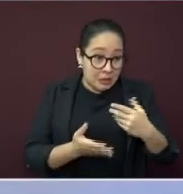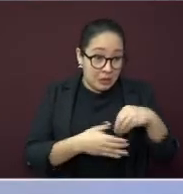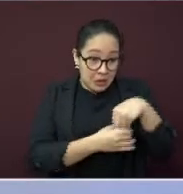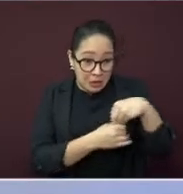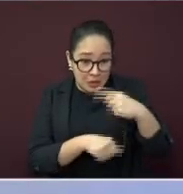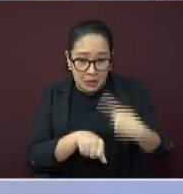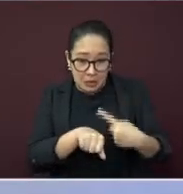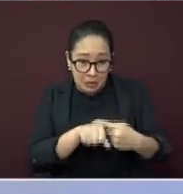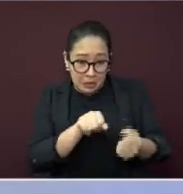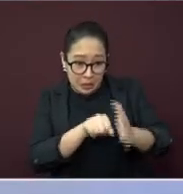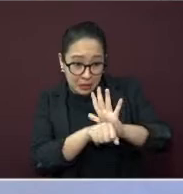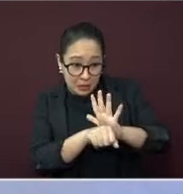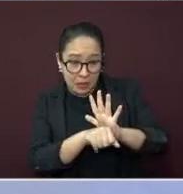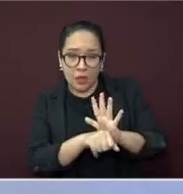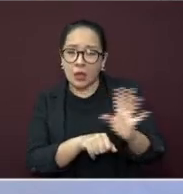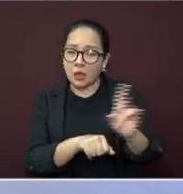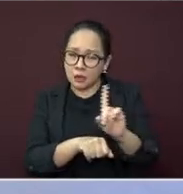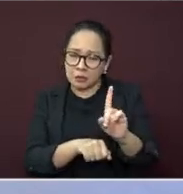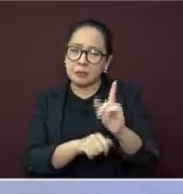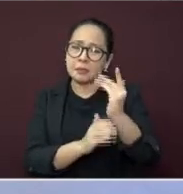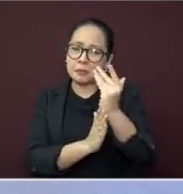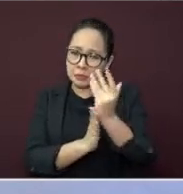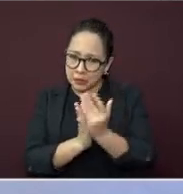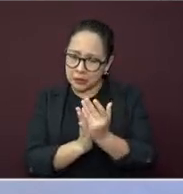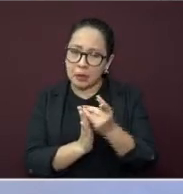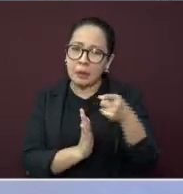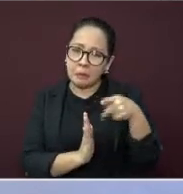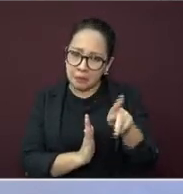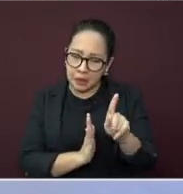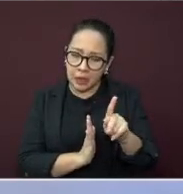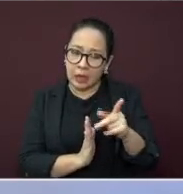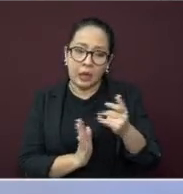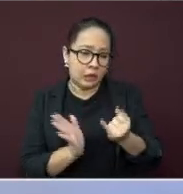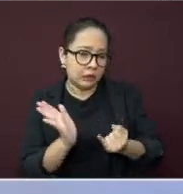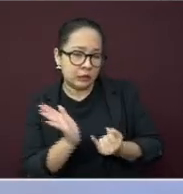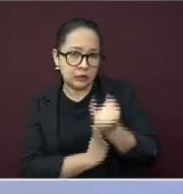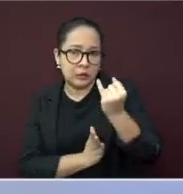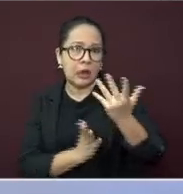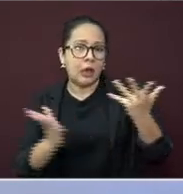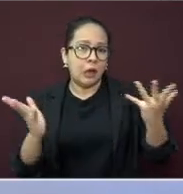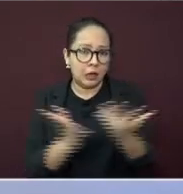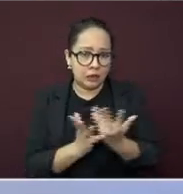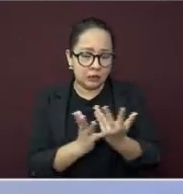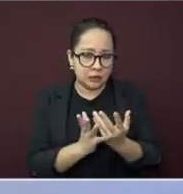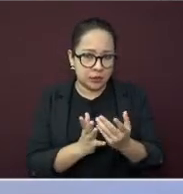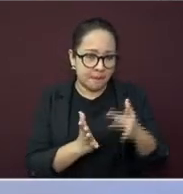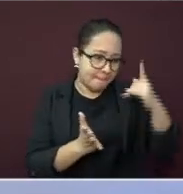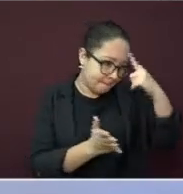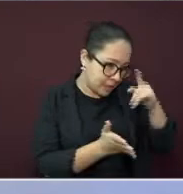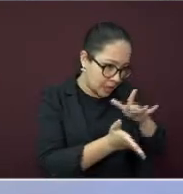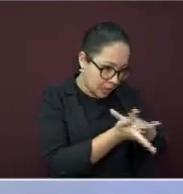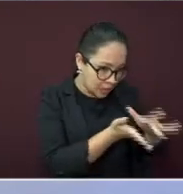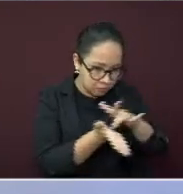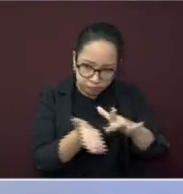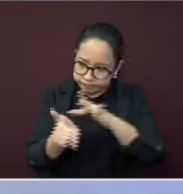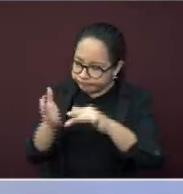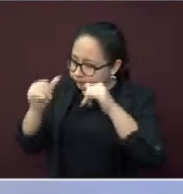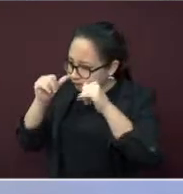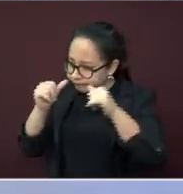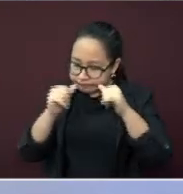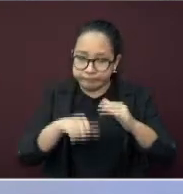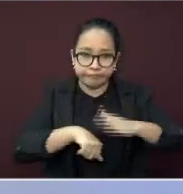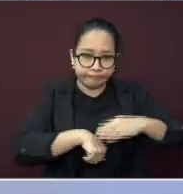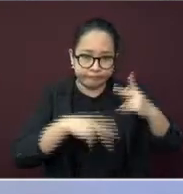iniciar la operación de estos came para mejorar la calidad de la atención médica